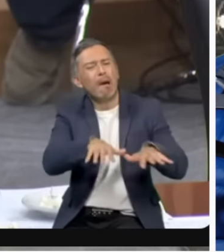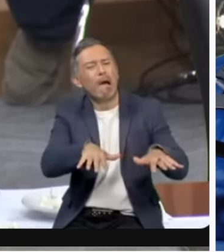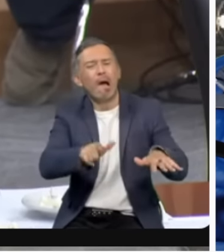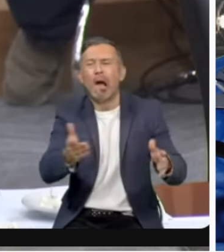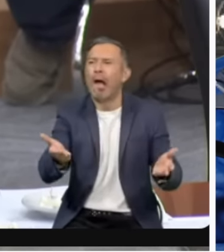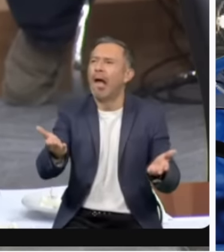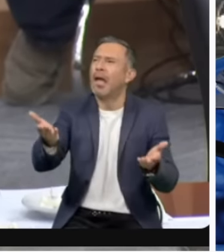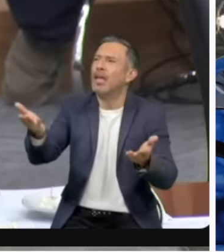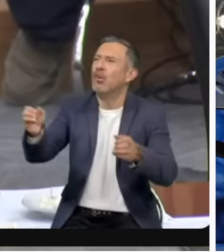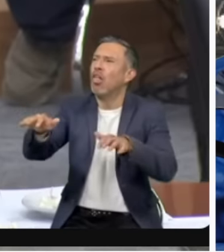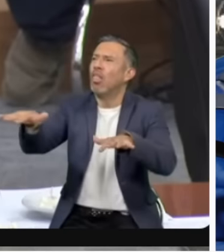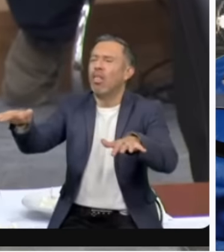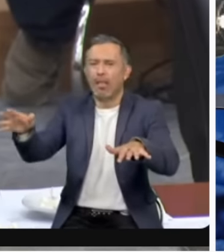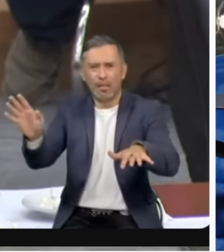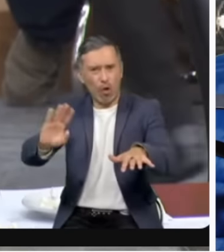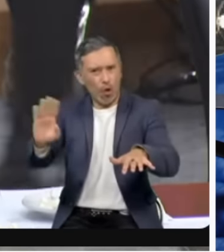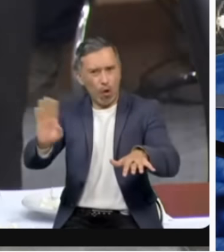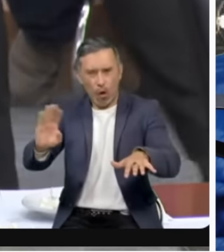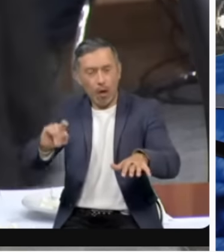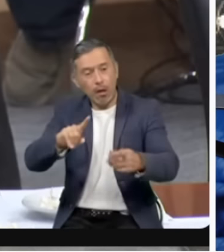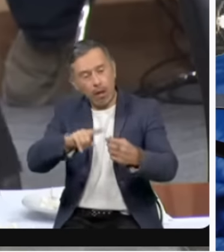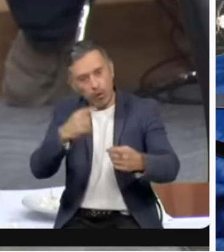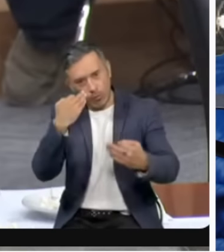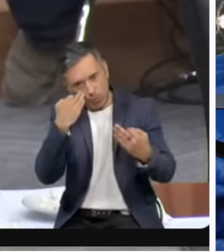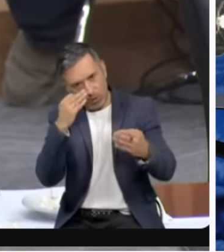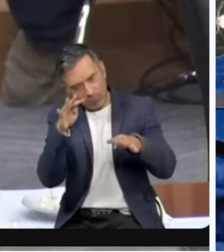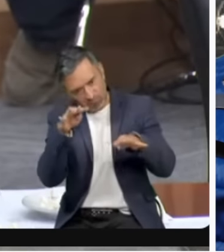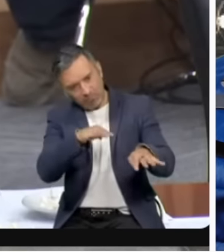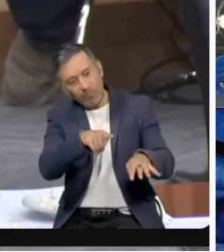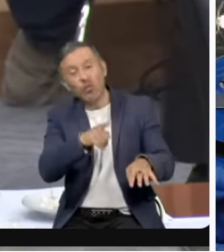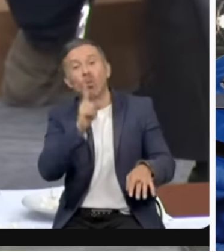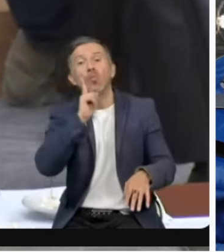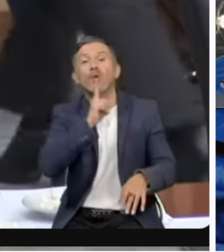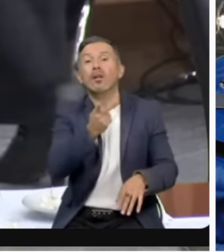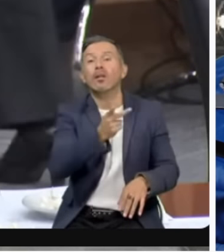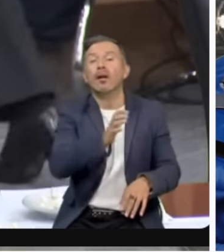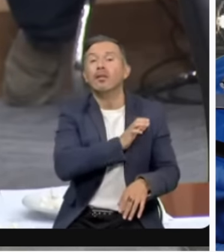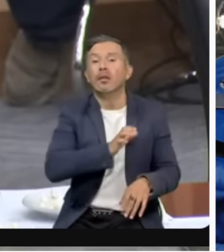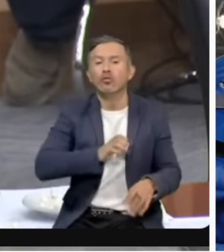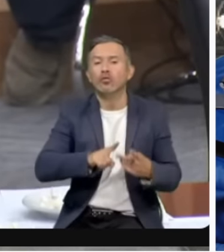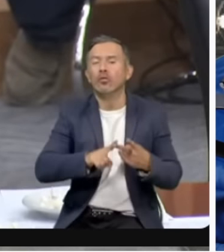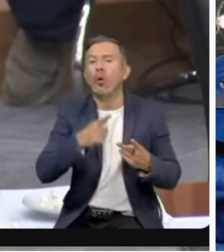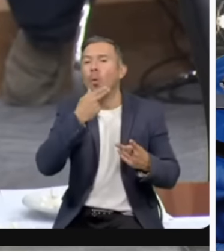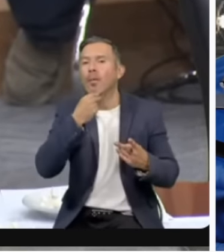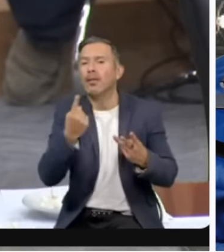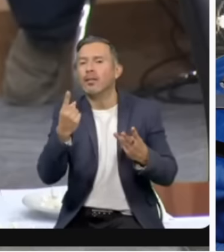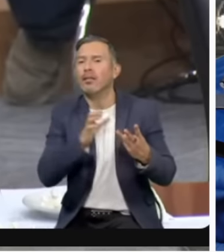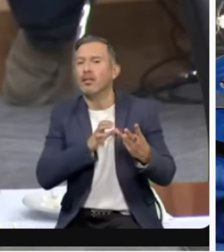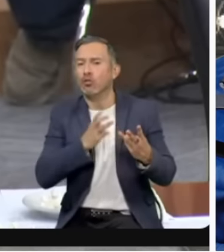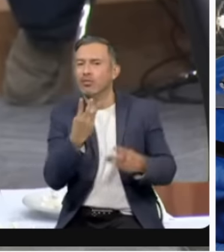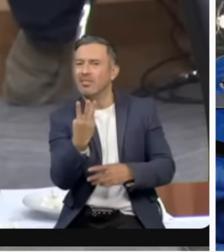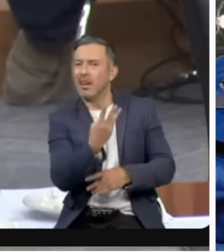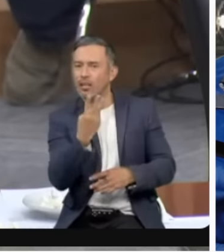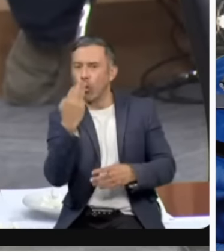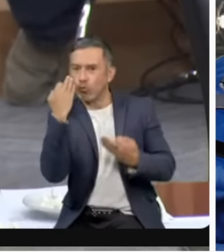vean directamente a las protagonistas y al protagonista y que tomen su valoración de lo que perciben